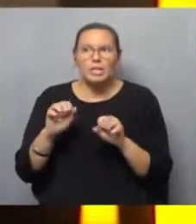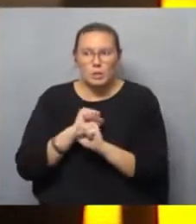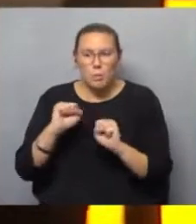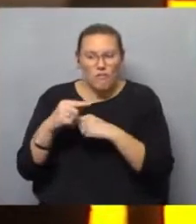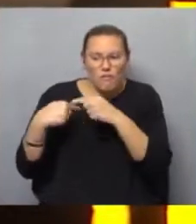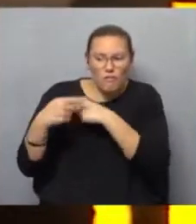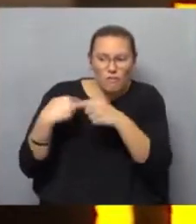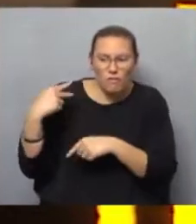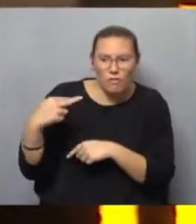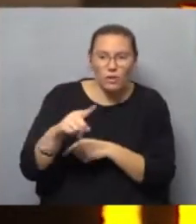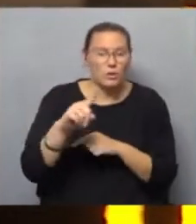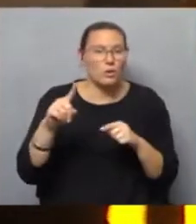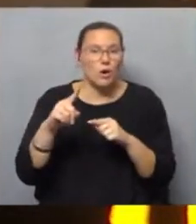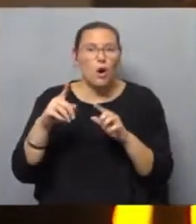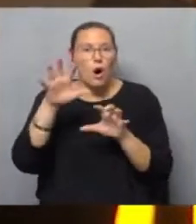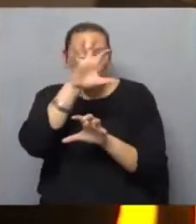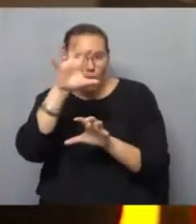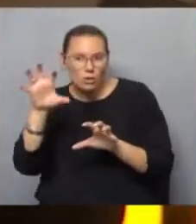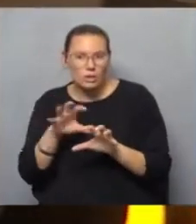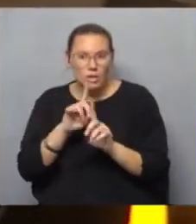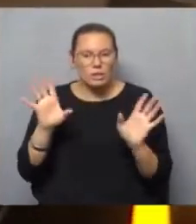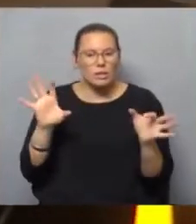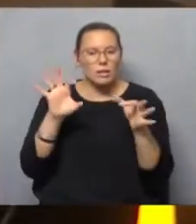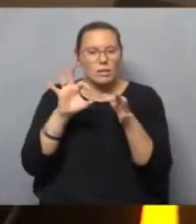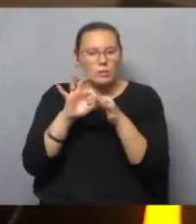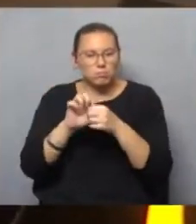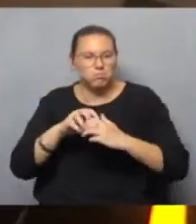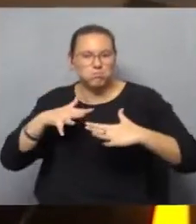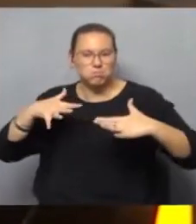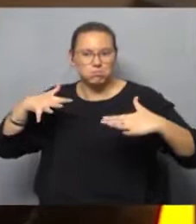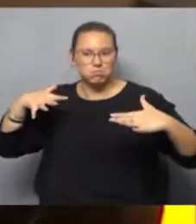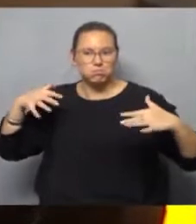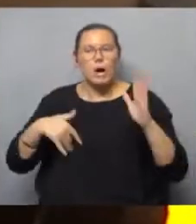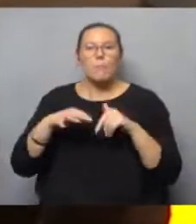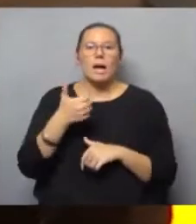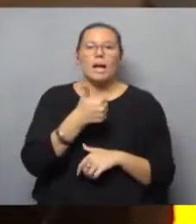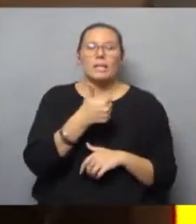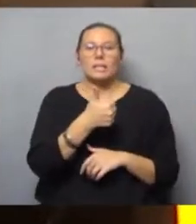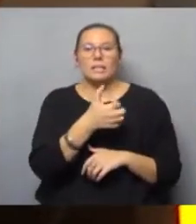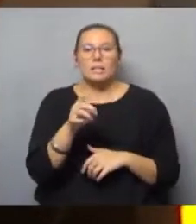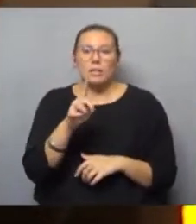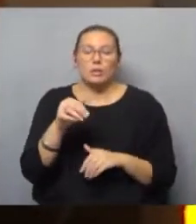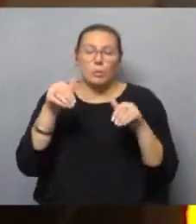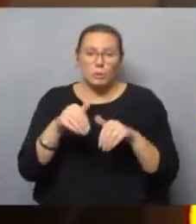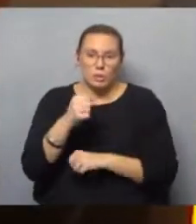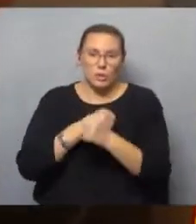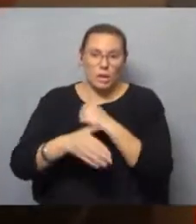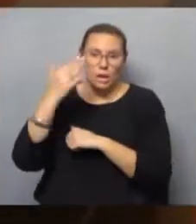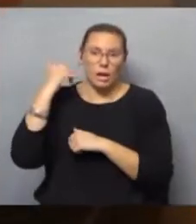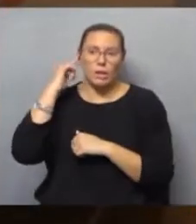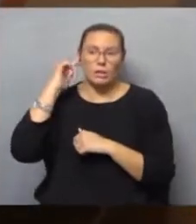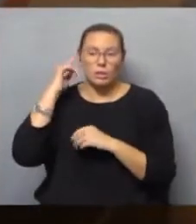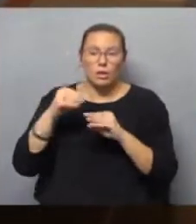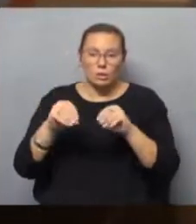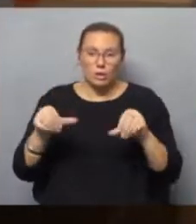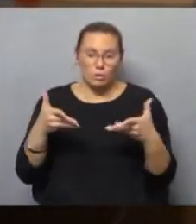inamovible, que los continentes también se unen y dividen. Hace más de 600 millones de años, el territorio que hoy